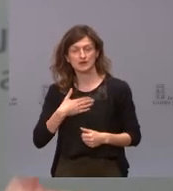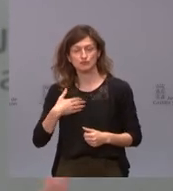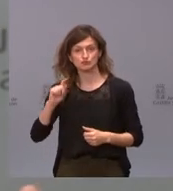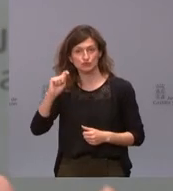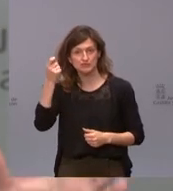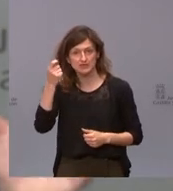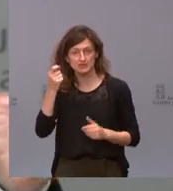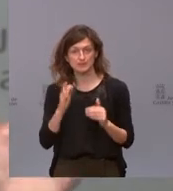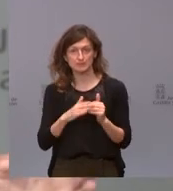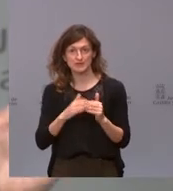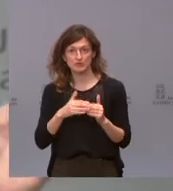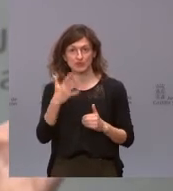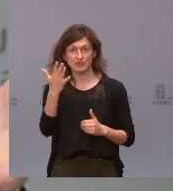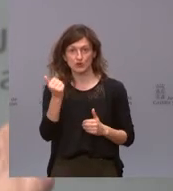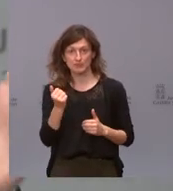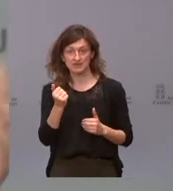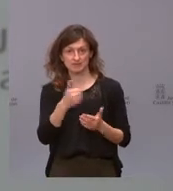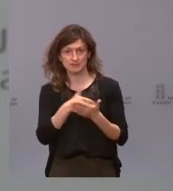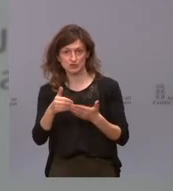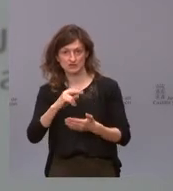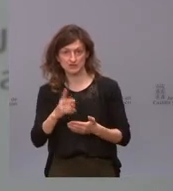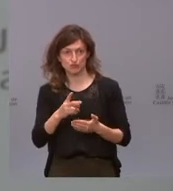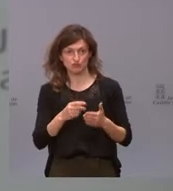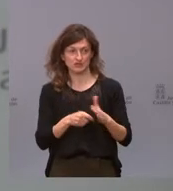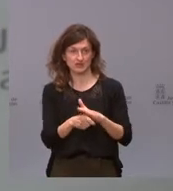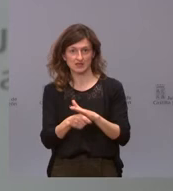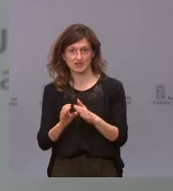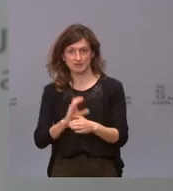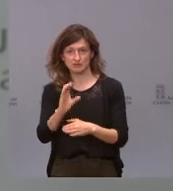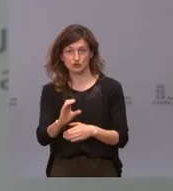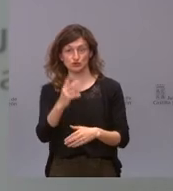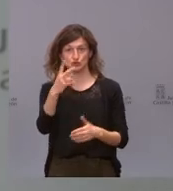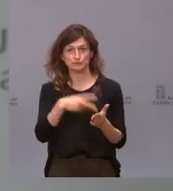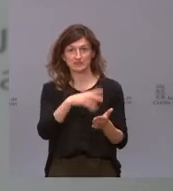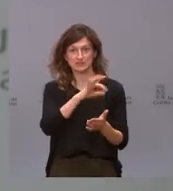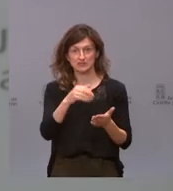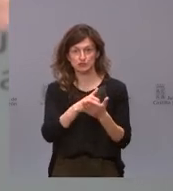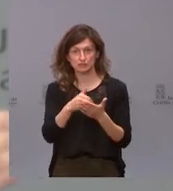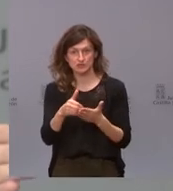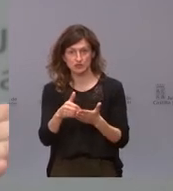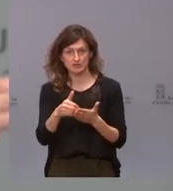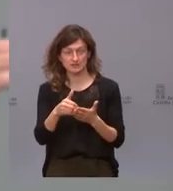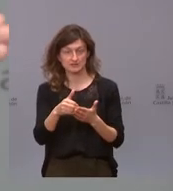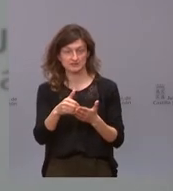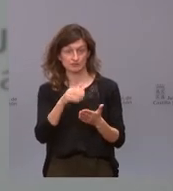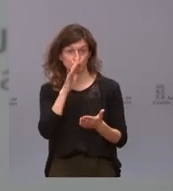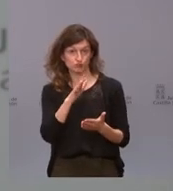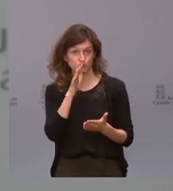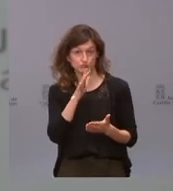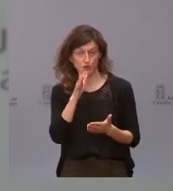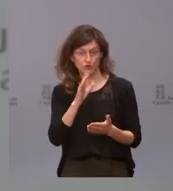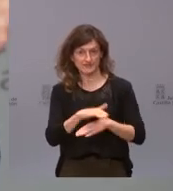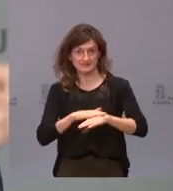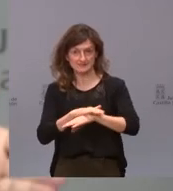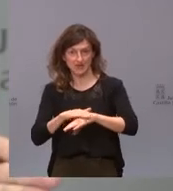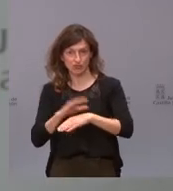al menos cinco mil millones de euros de inversión dos mil quinientos millones había estado